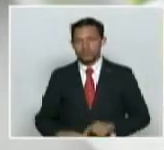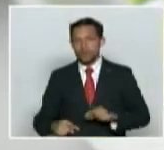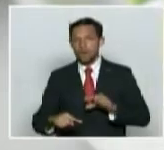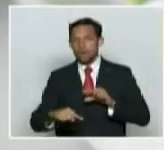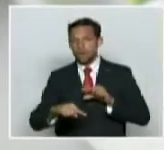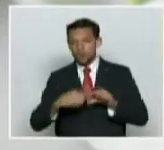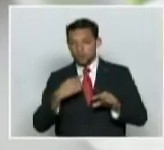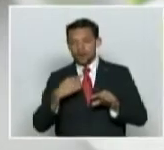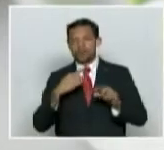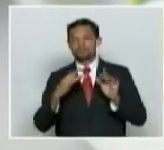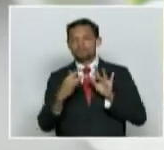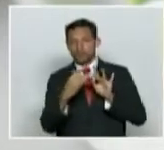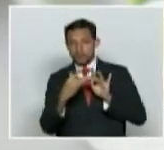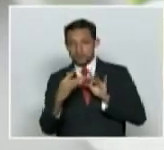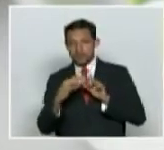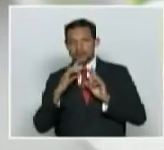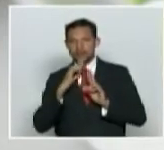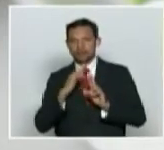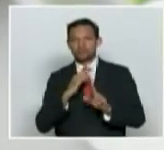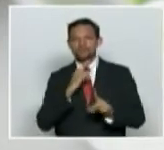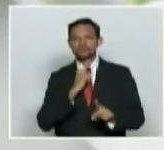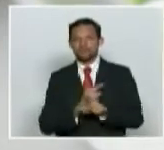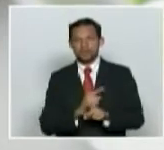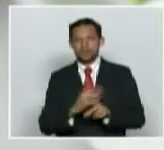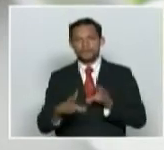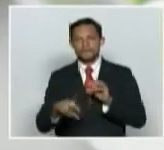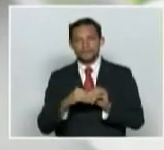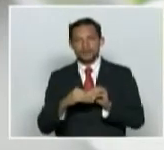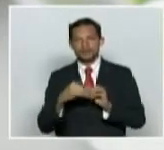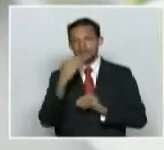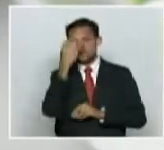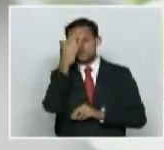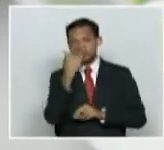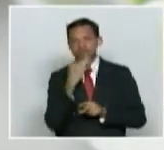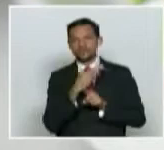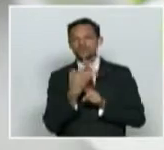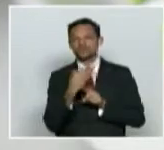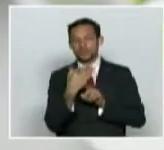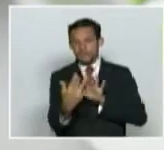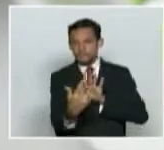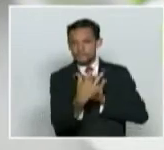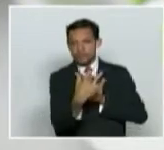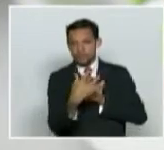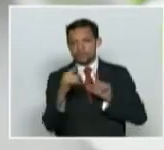Escríbanos a nuestros correos electrónicos y visiten nuestros sitios web de contacto.